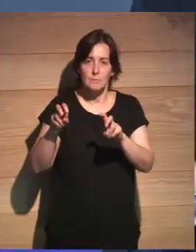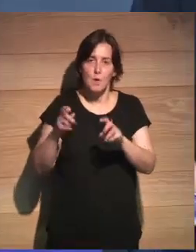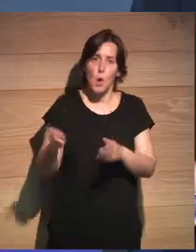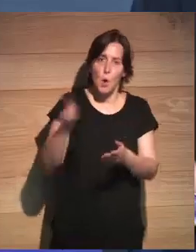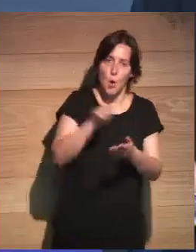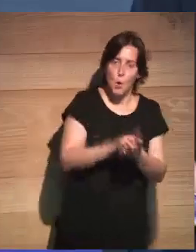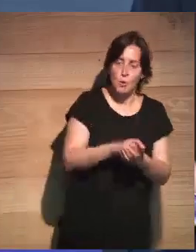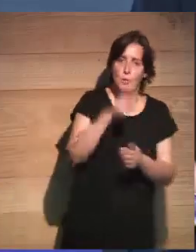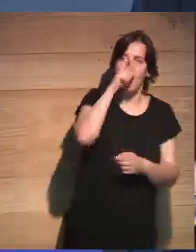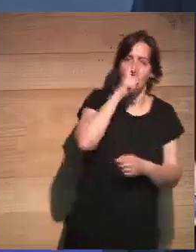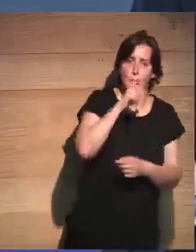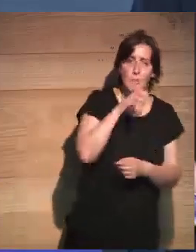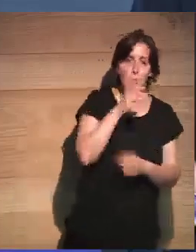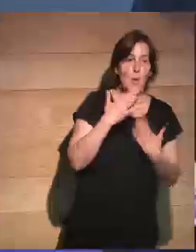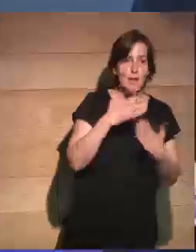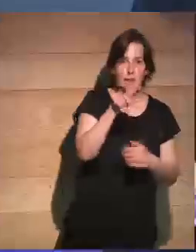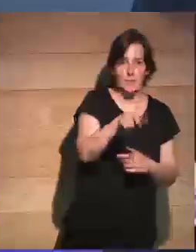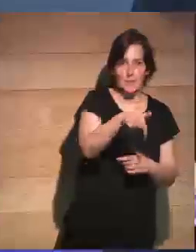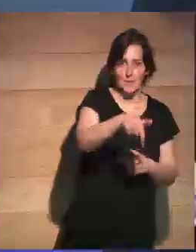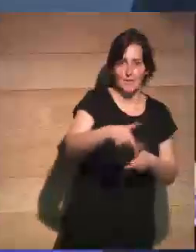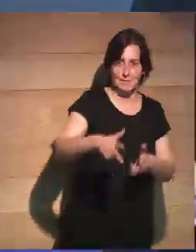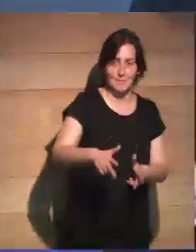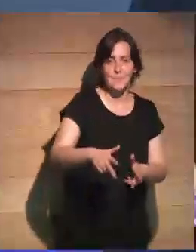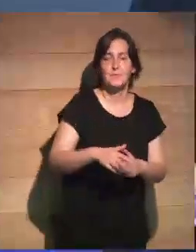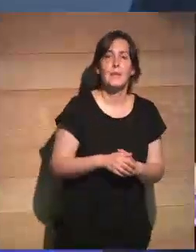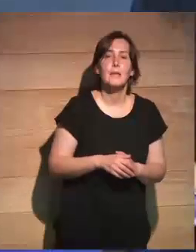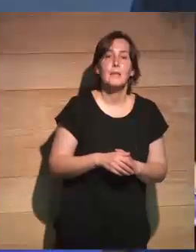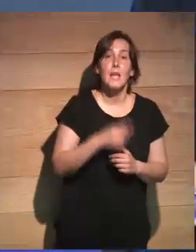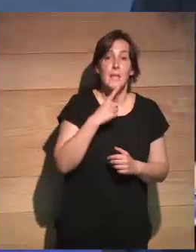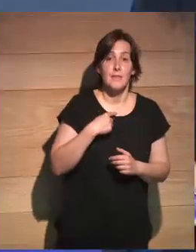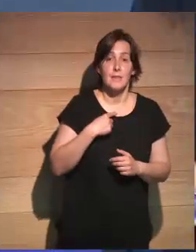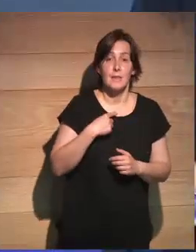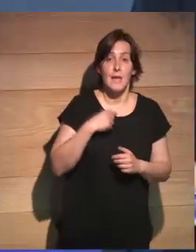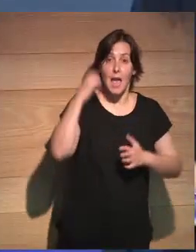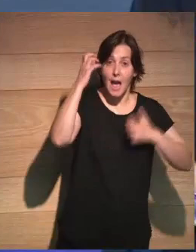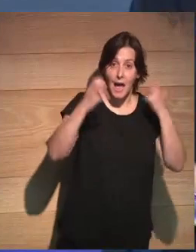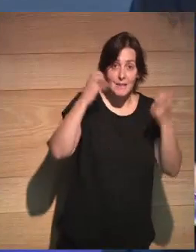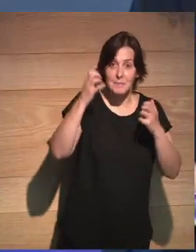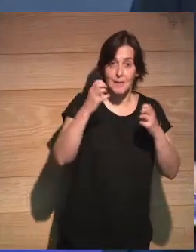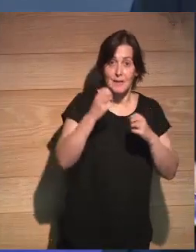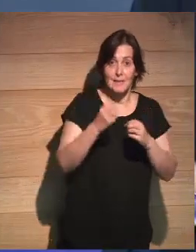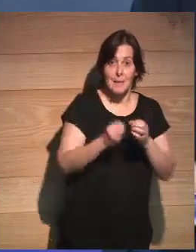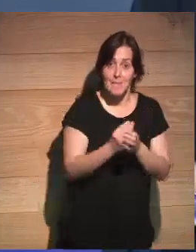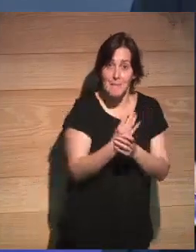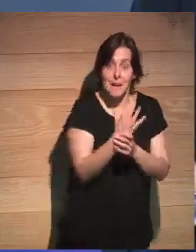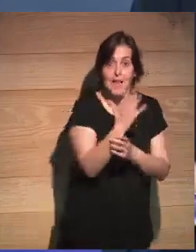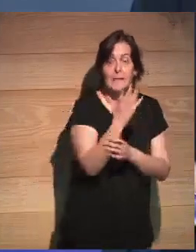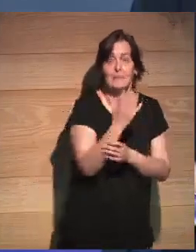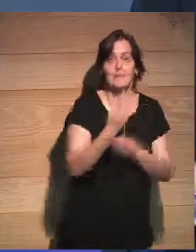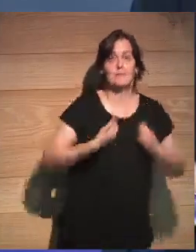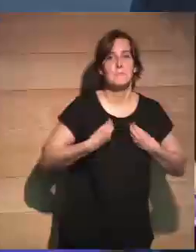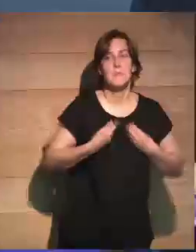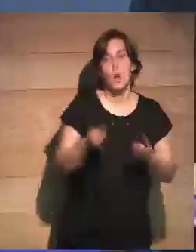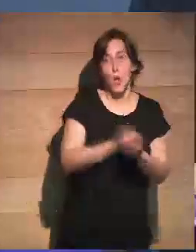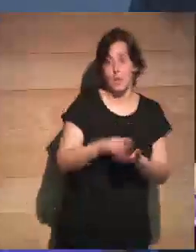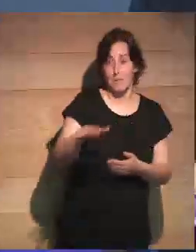aquí sentada y que nos evidenció que la fauna y la flora de la zona empiezan a cobrar vida.